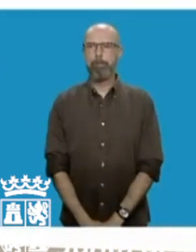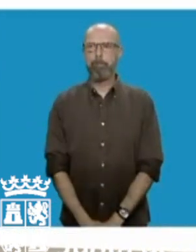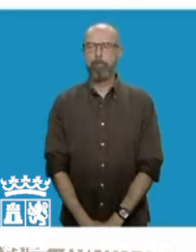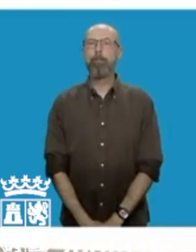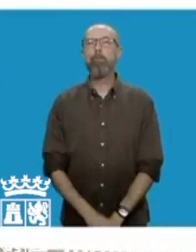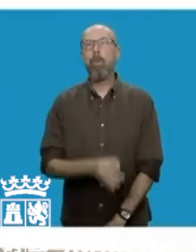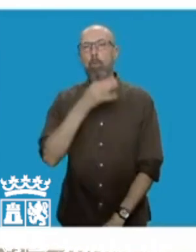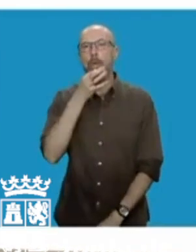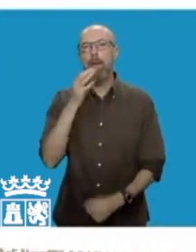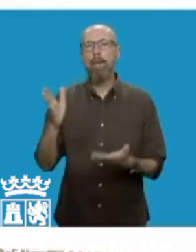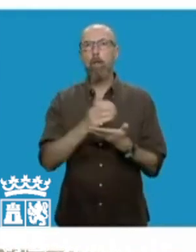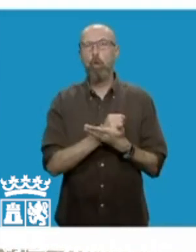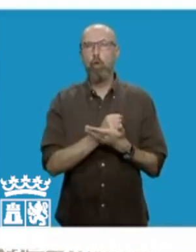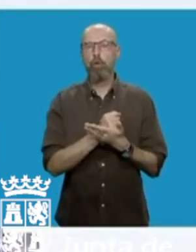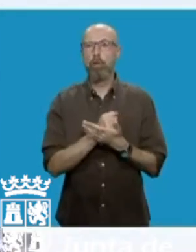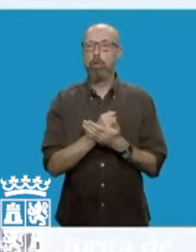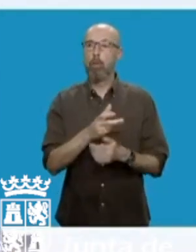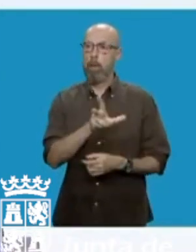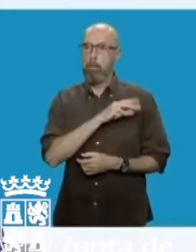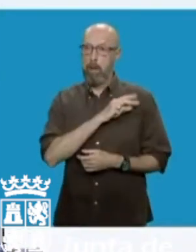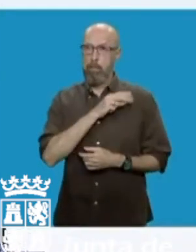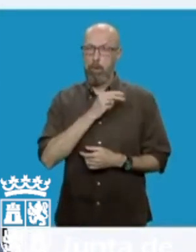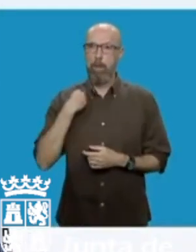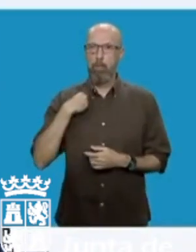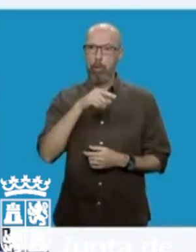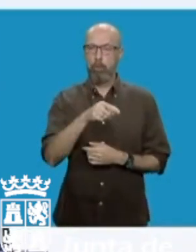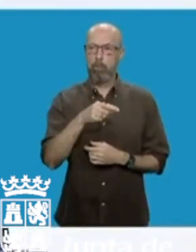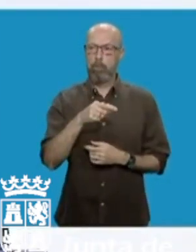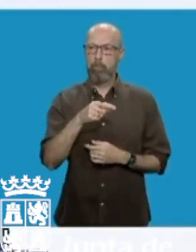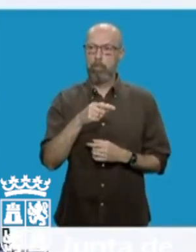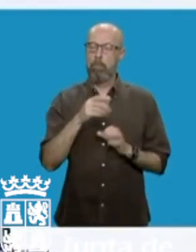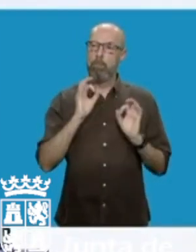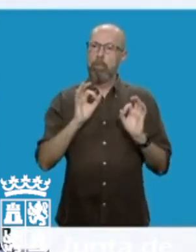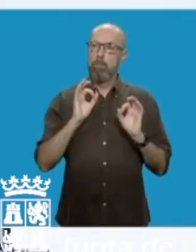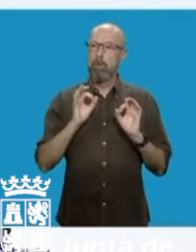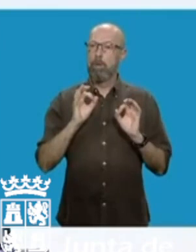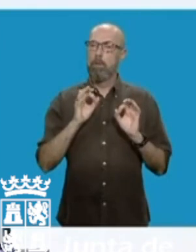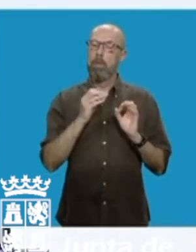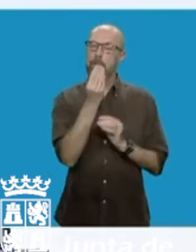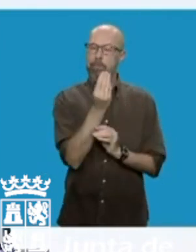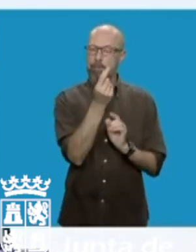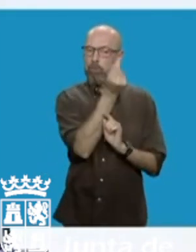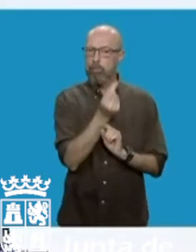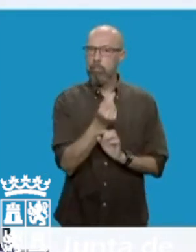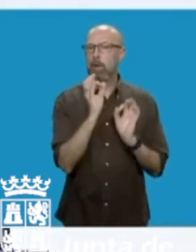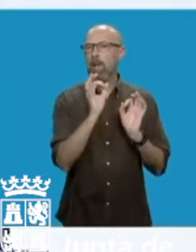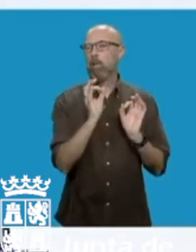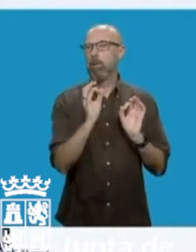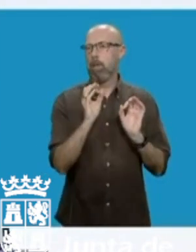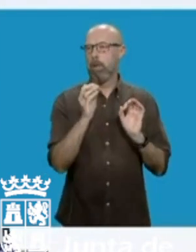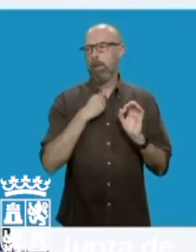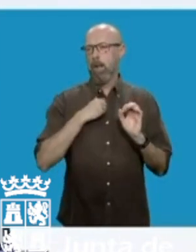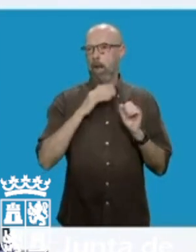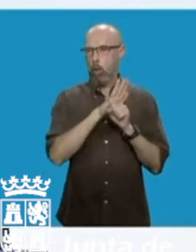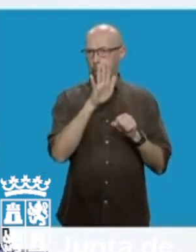Buenas tardes a todos. Los trofeos que recibirán los premiados son esculturas exclusivas, obras del escultor Alberto González Bustos, que con la fusión